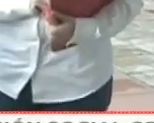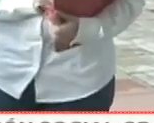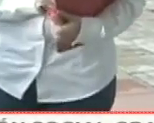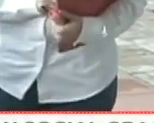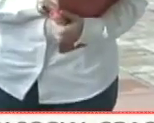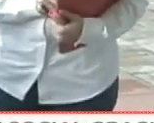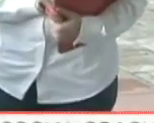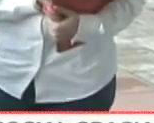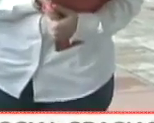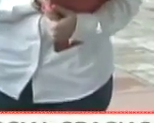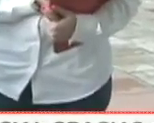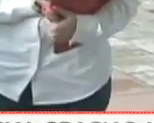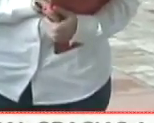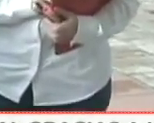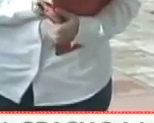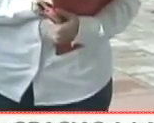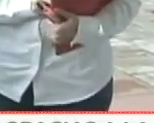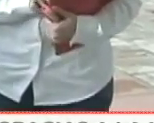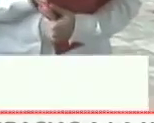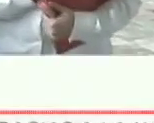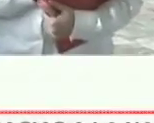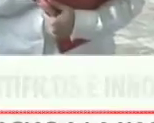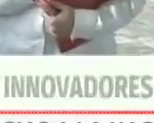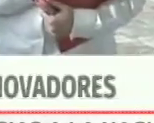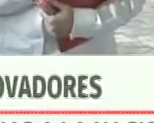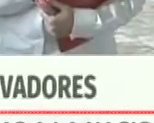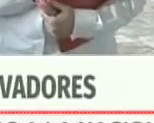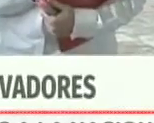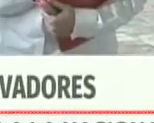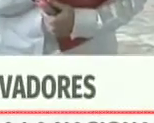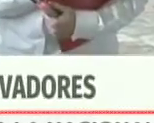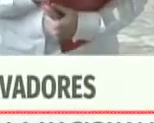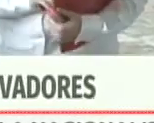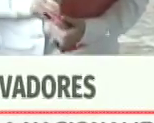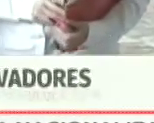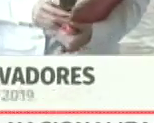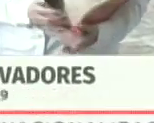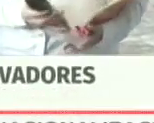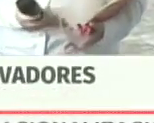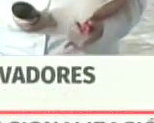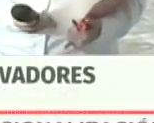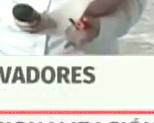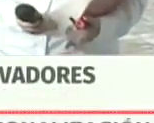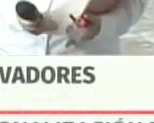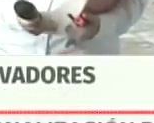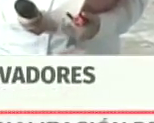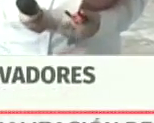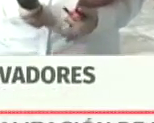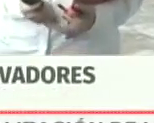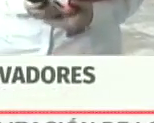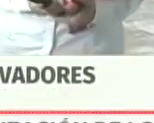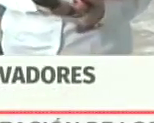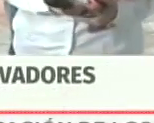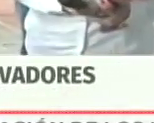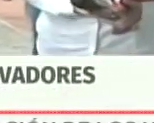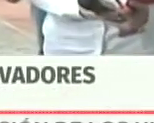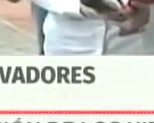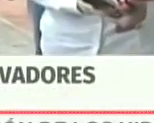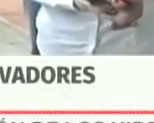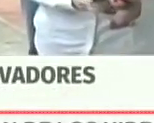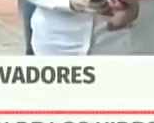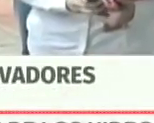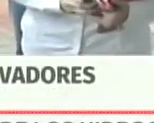Gabriela, compañera, primera combatiente, vicepresidenta, compañero gobernador del